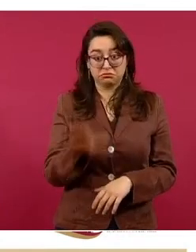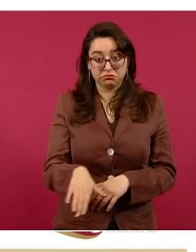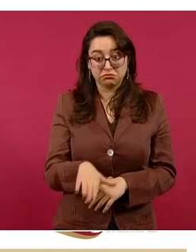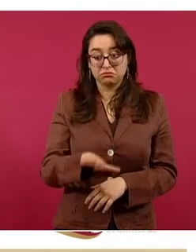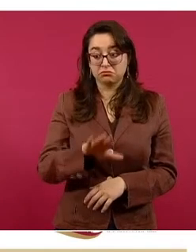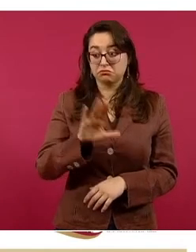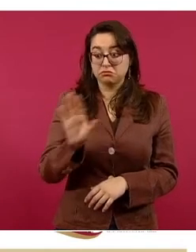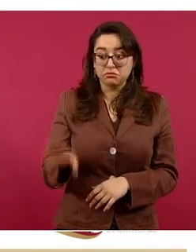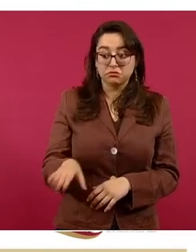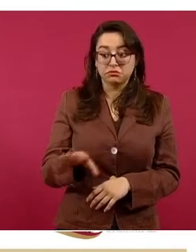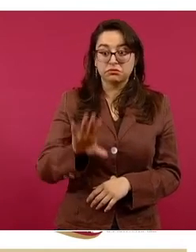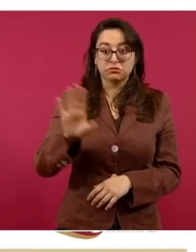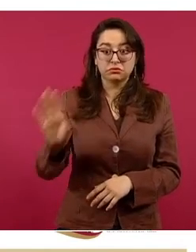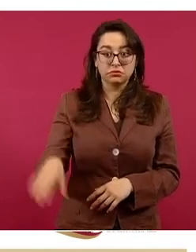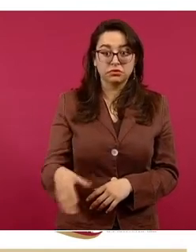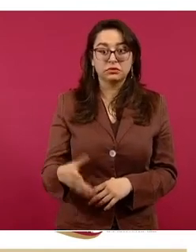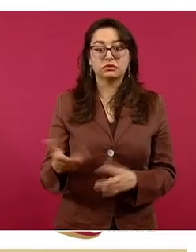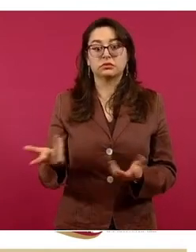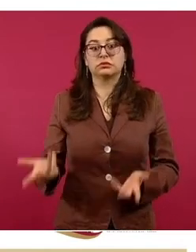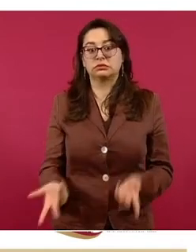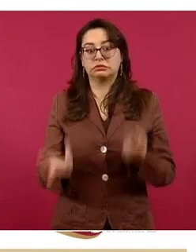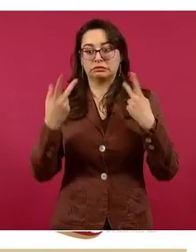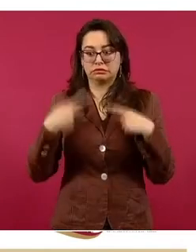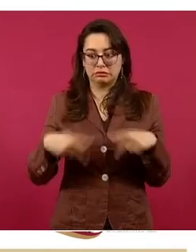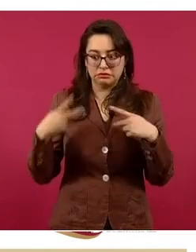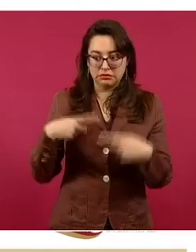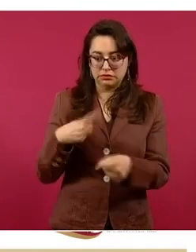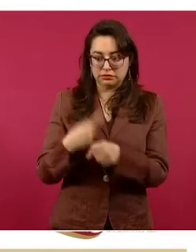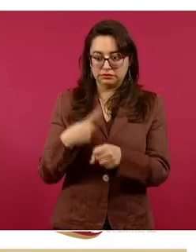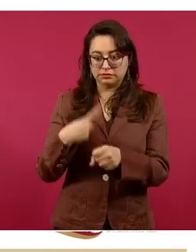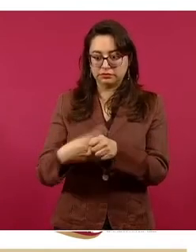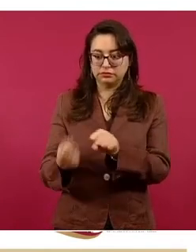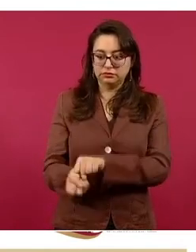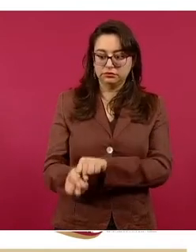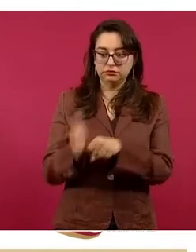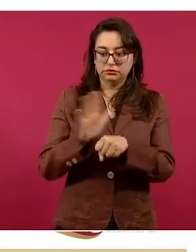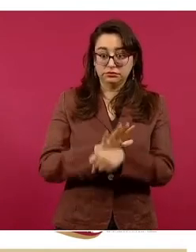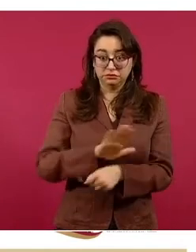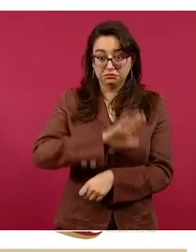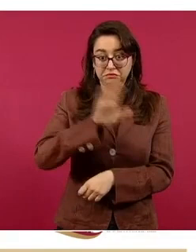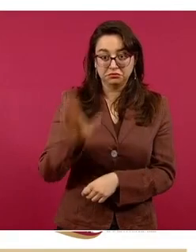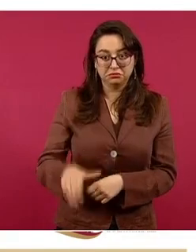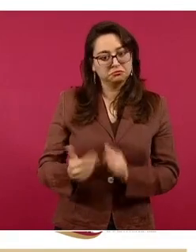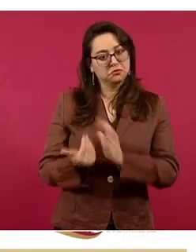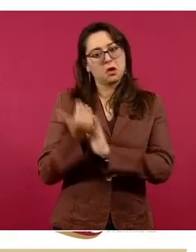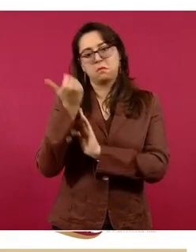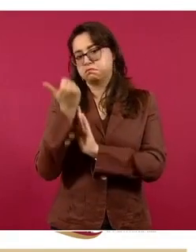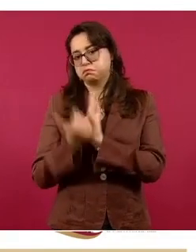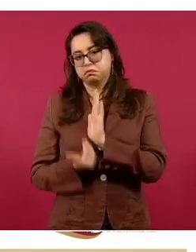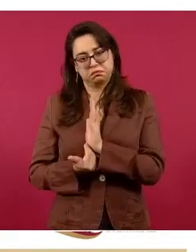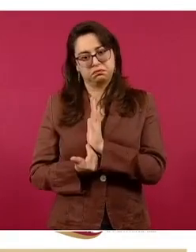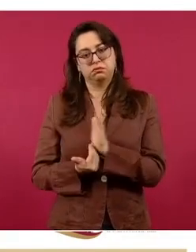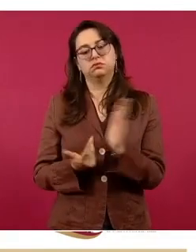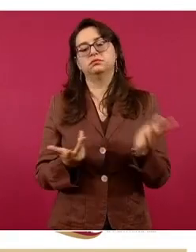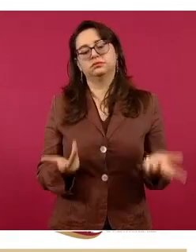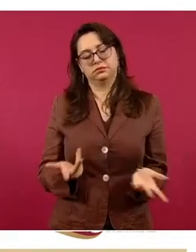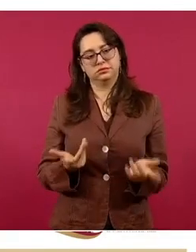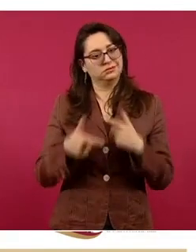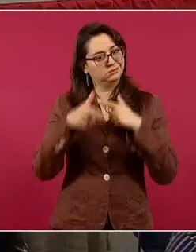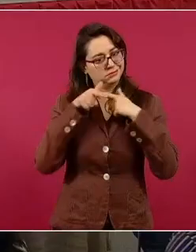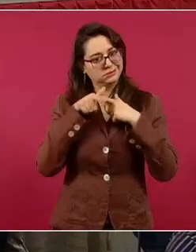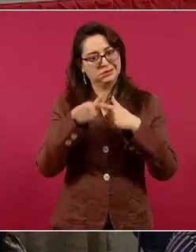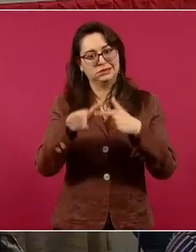promedio semanal, la mortalidad asociada con COVID, ahora está en menos de 1 dígito y ojalá que también en las siguientes semanas se